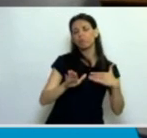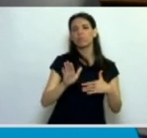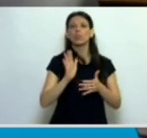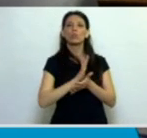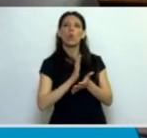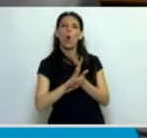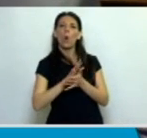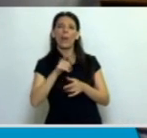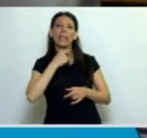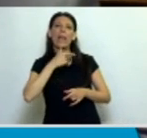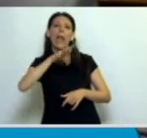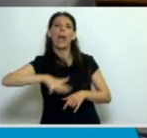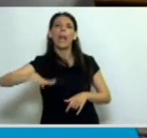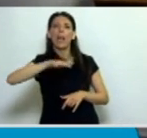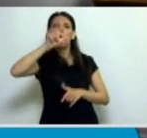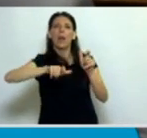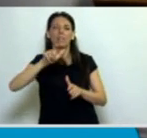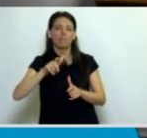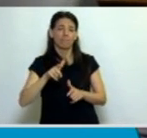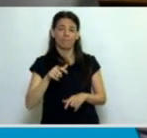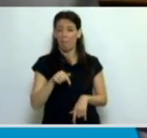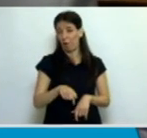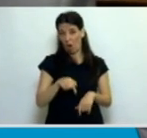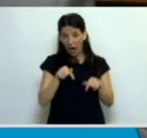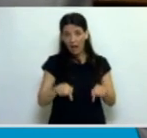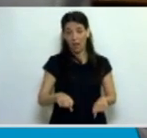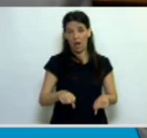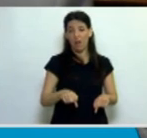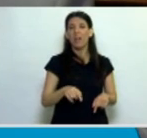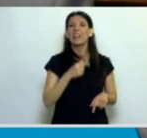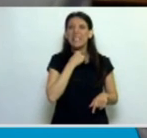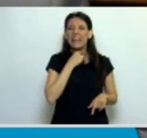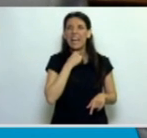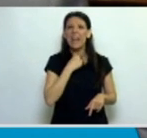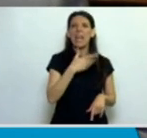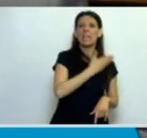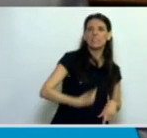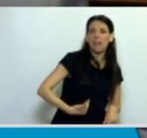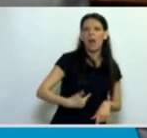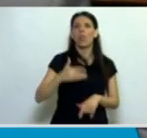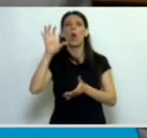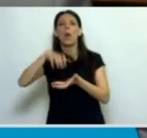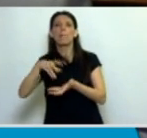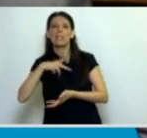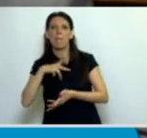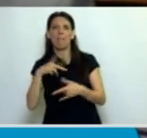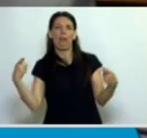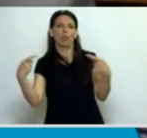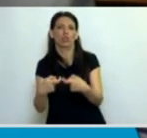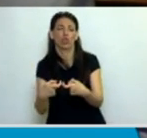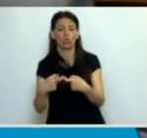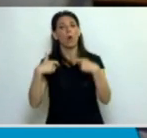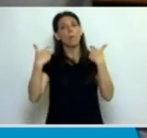intereses populares cuando está garantizando la asociación con los negocios de los privados. Por